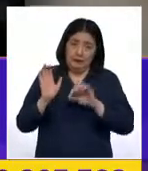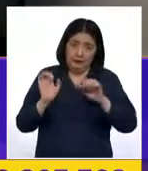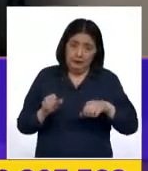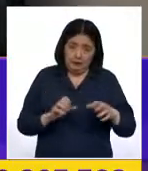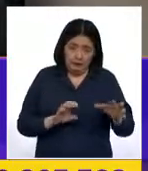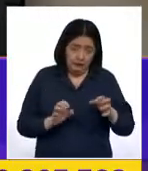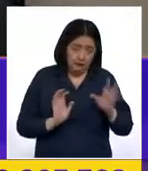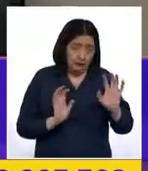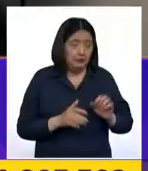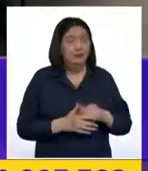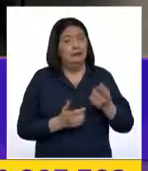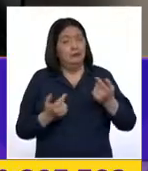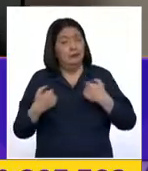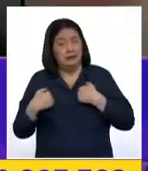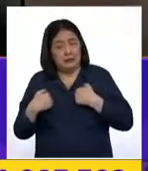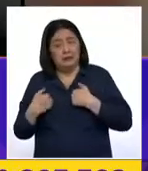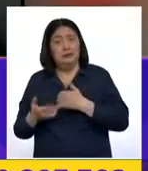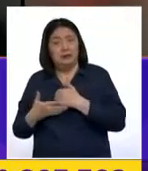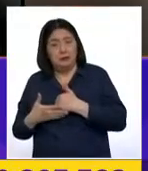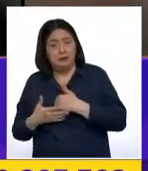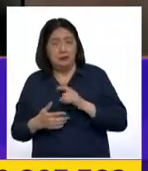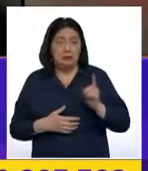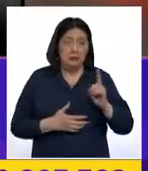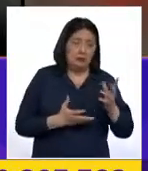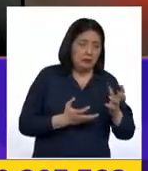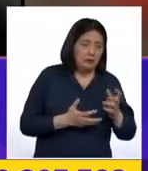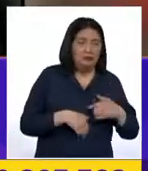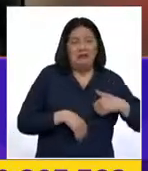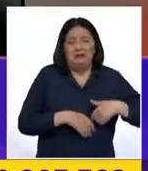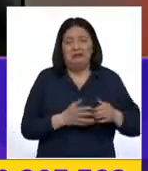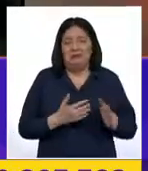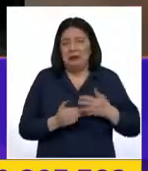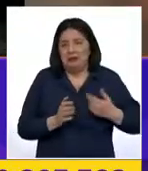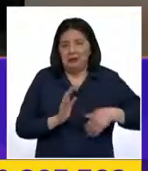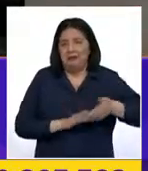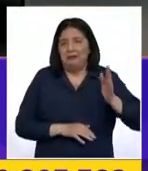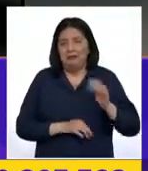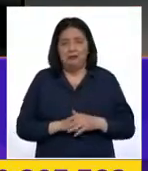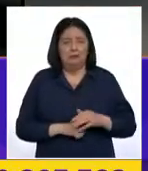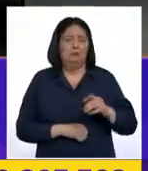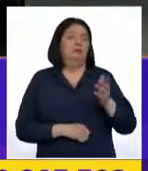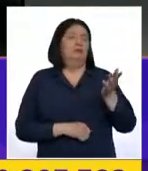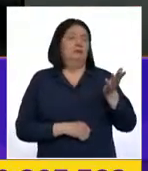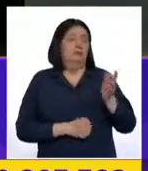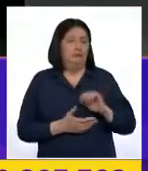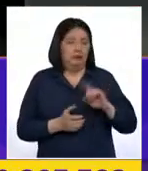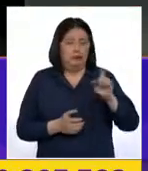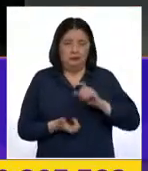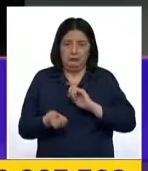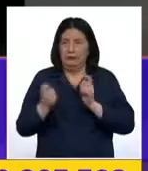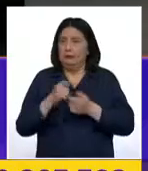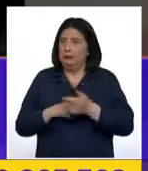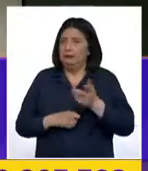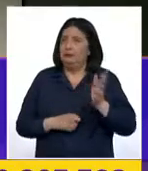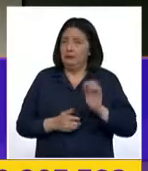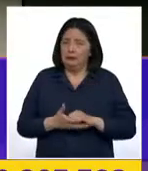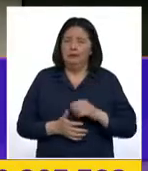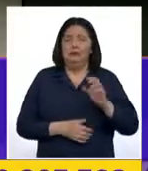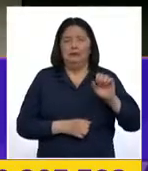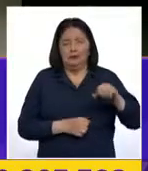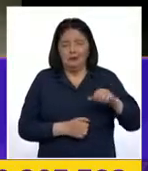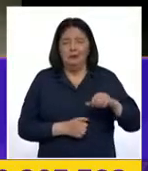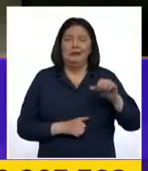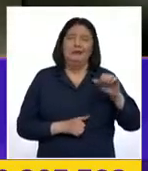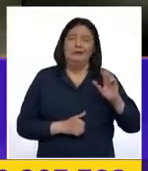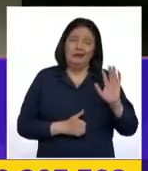hacer valer cuando nos conviene y cuando no queremos simplemente me paso de largo. Algo que tenemos que cambiar sin duda. Hay